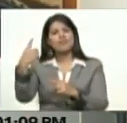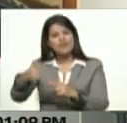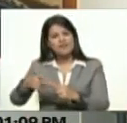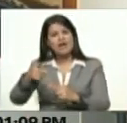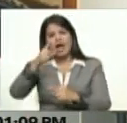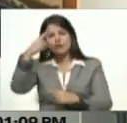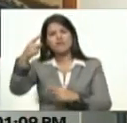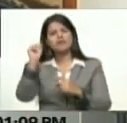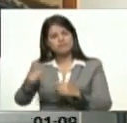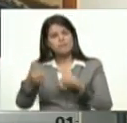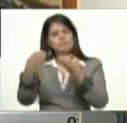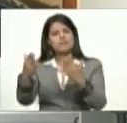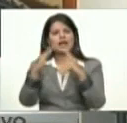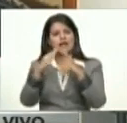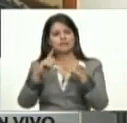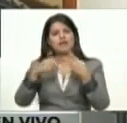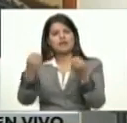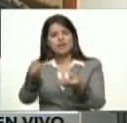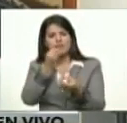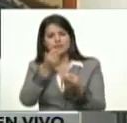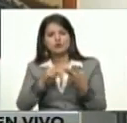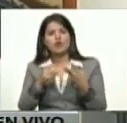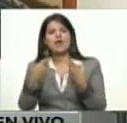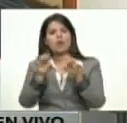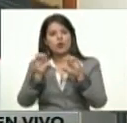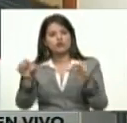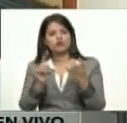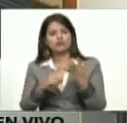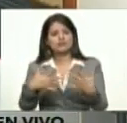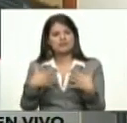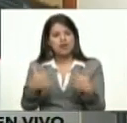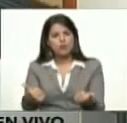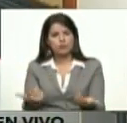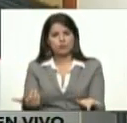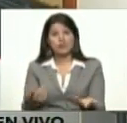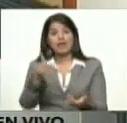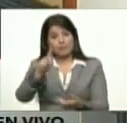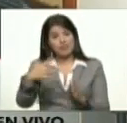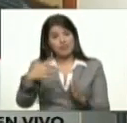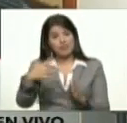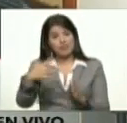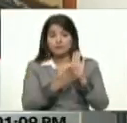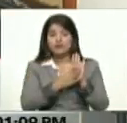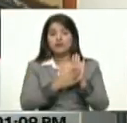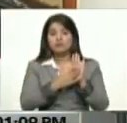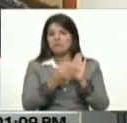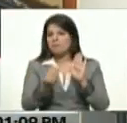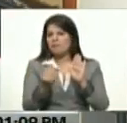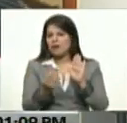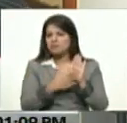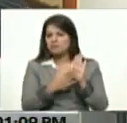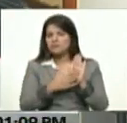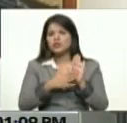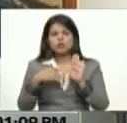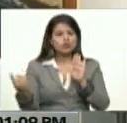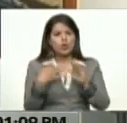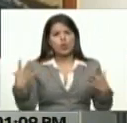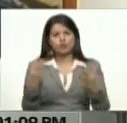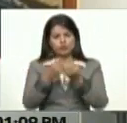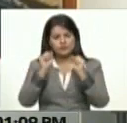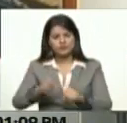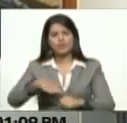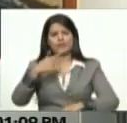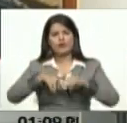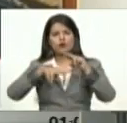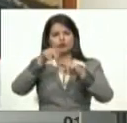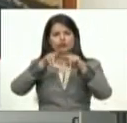haya alimentación, que haya educación, que haya salud, garantizar los derechos del pueblo para que en conjunto podamos seguir